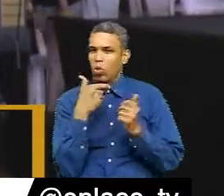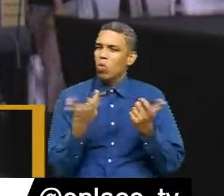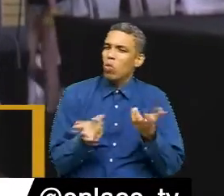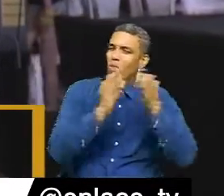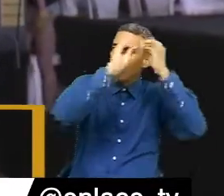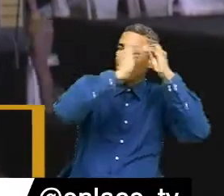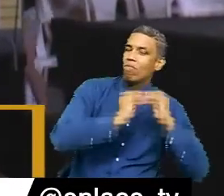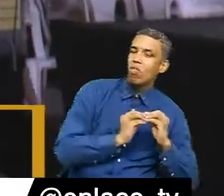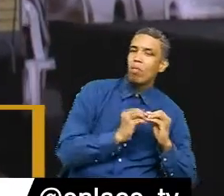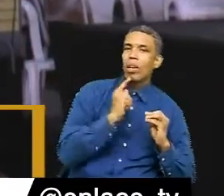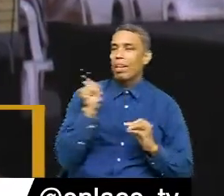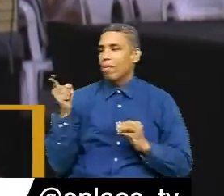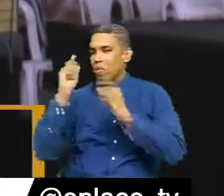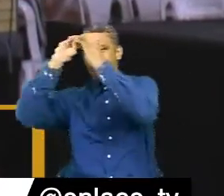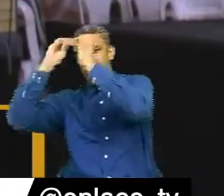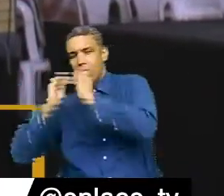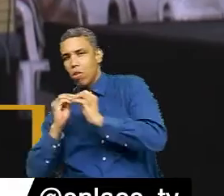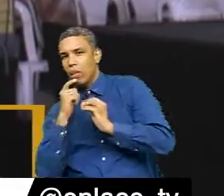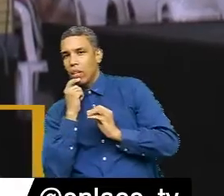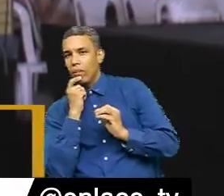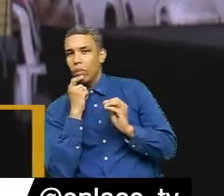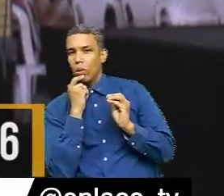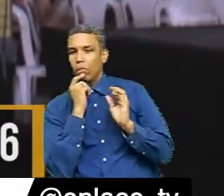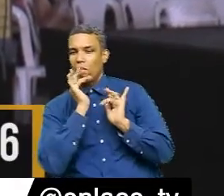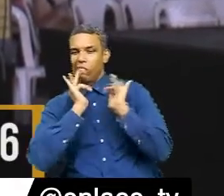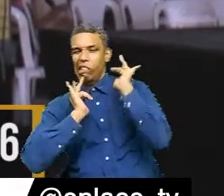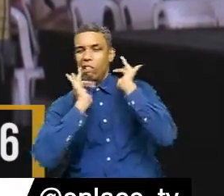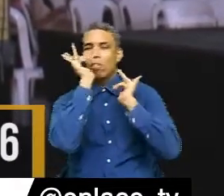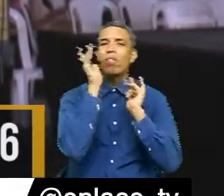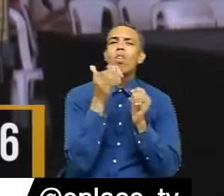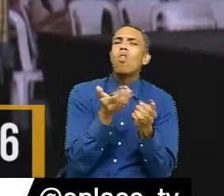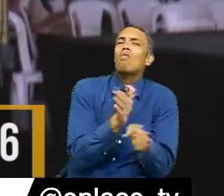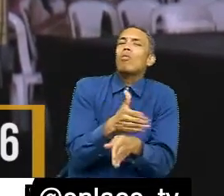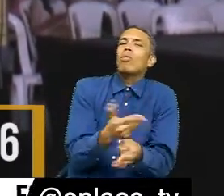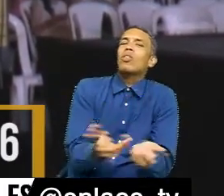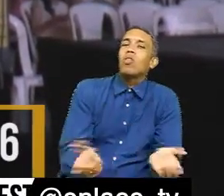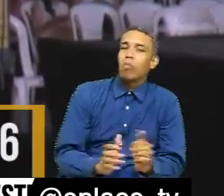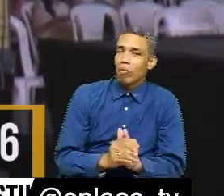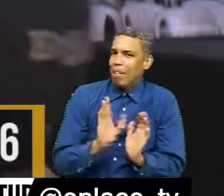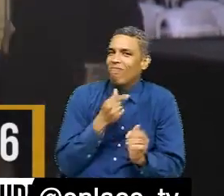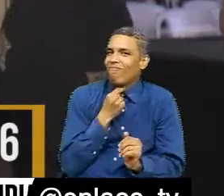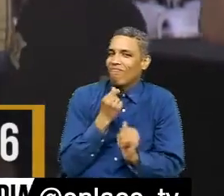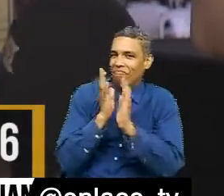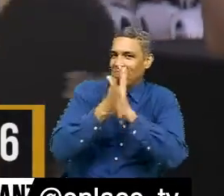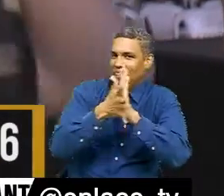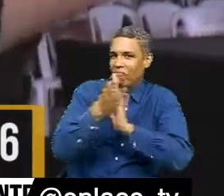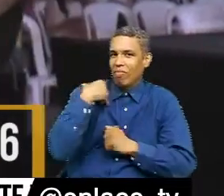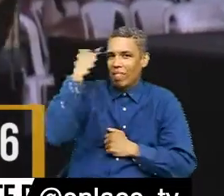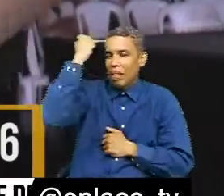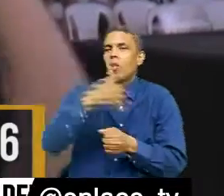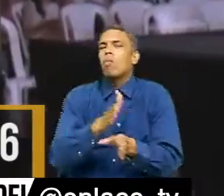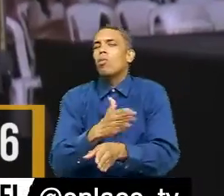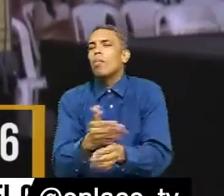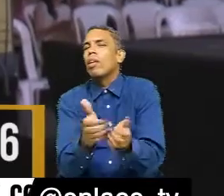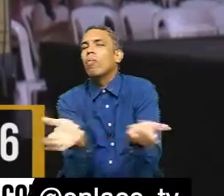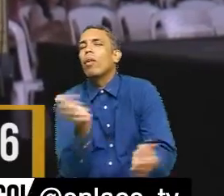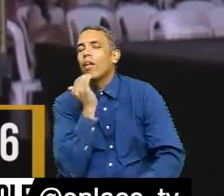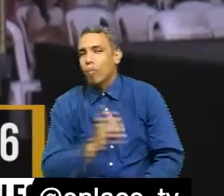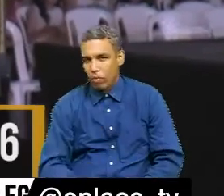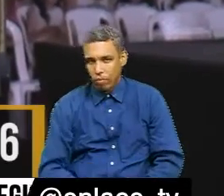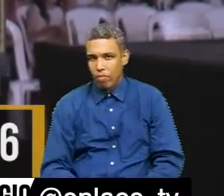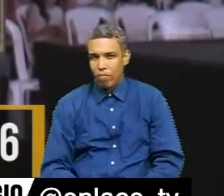hacen una simbiosis, vienen los problemas más grandes del mundo, pero ante todo somos colombianos de buen humor y echados para adelante. ¿Problemas como cuáles, por ejemplo? Problemas como,